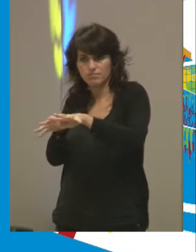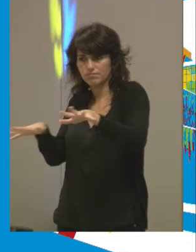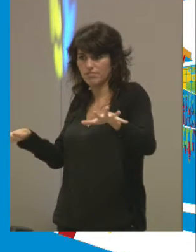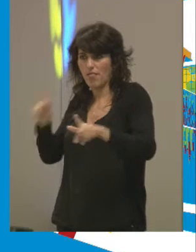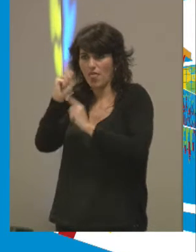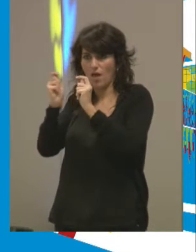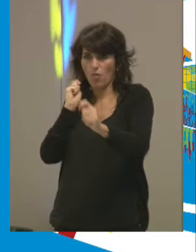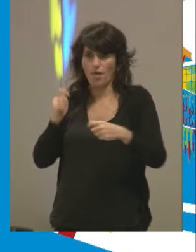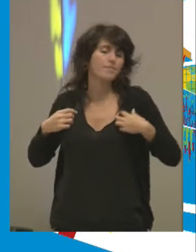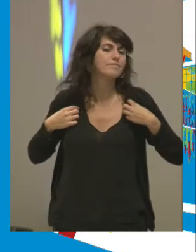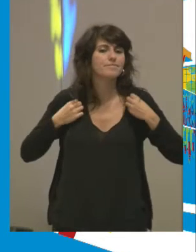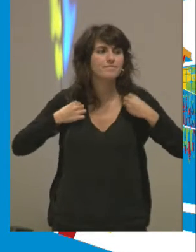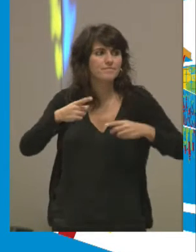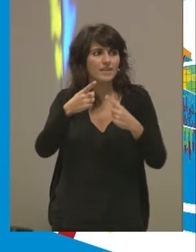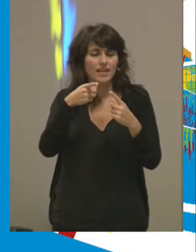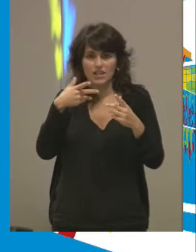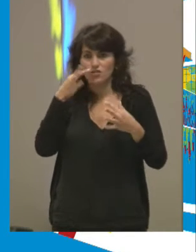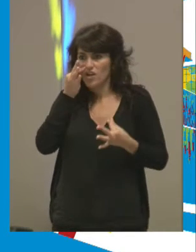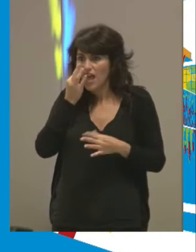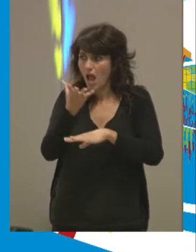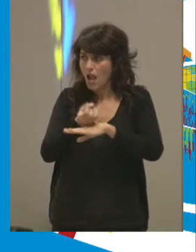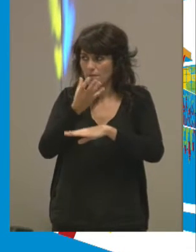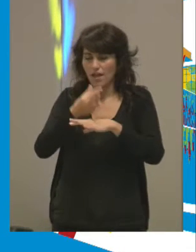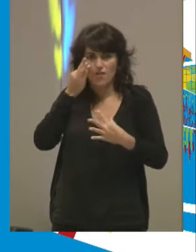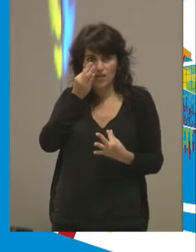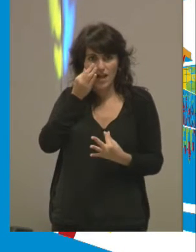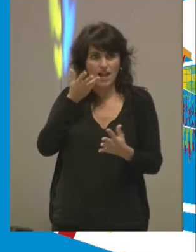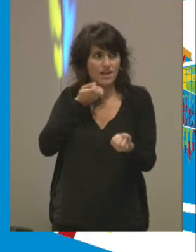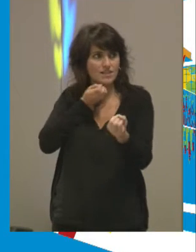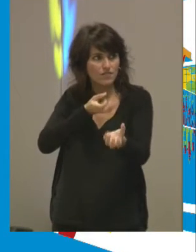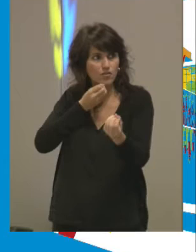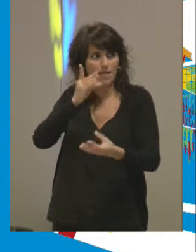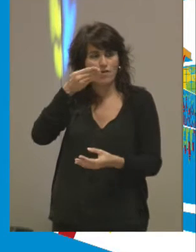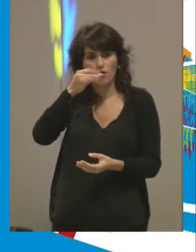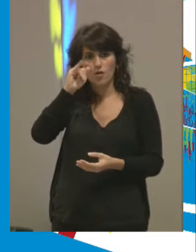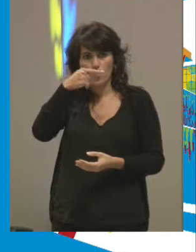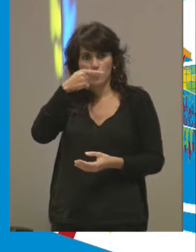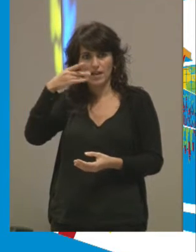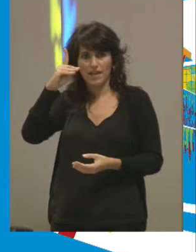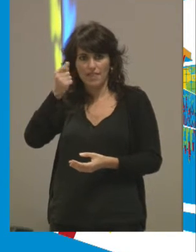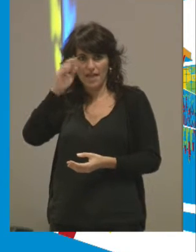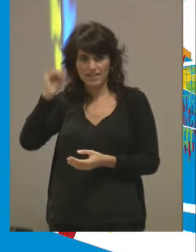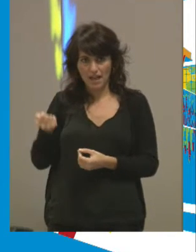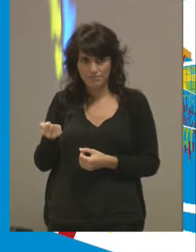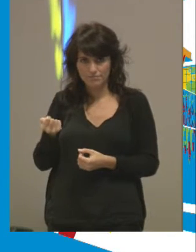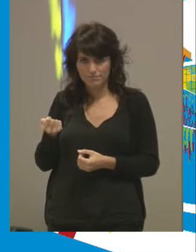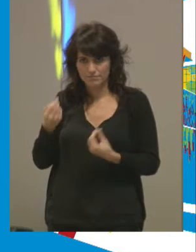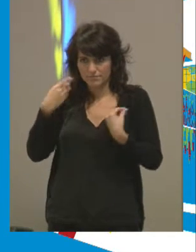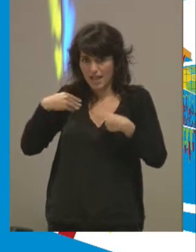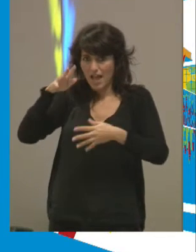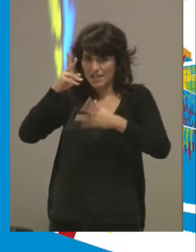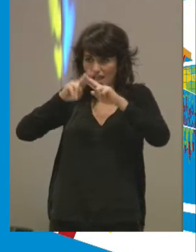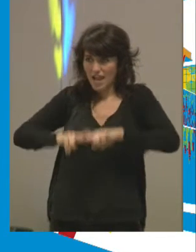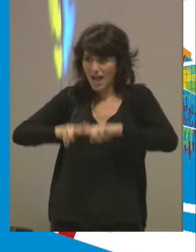Zaragoza. Esto es una aplicación real de información Big Data a un caso concreto, el análisis de la